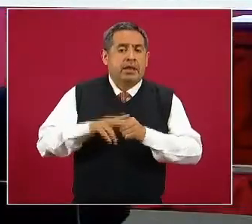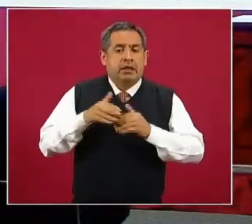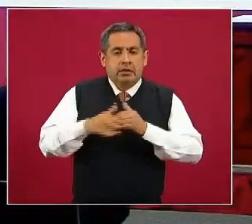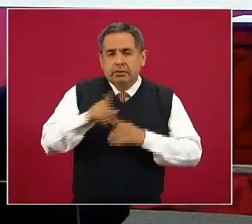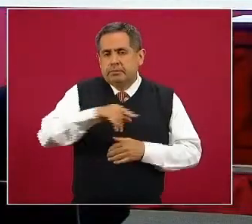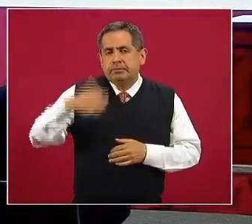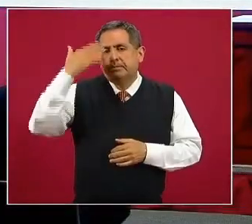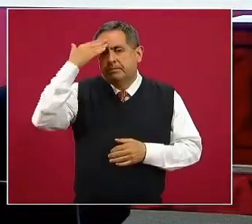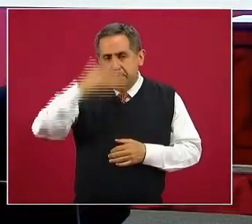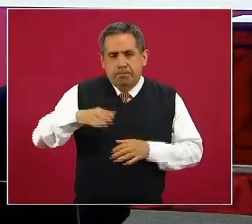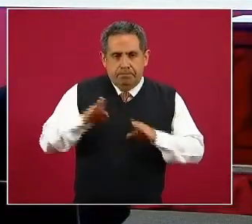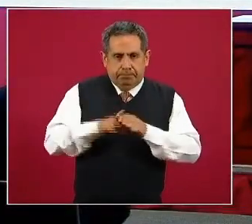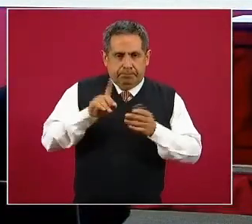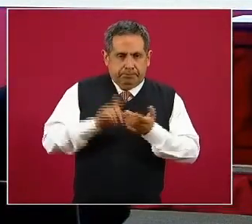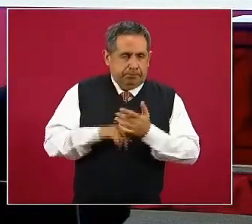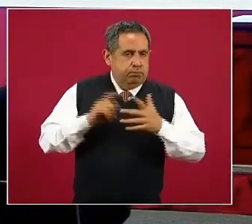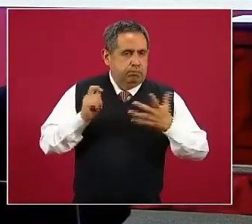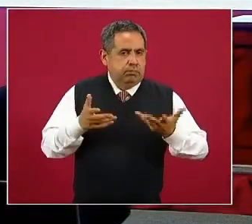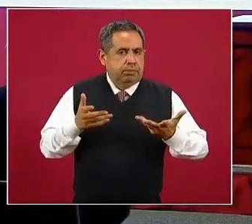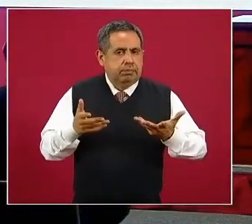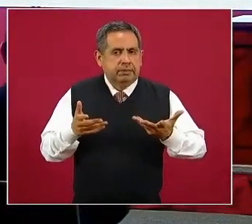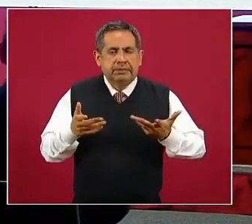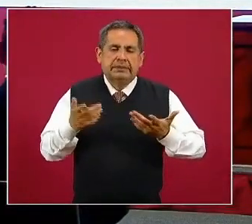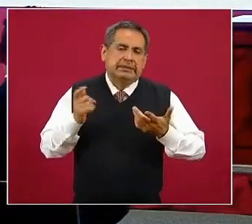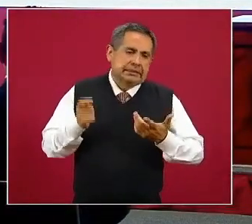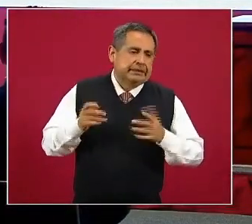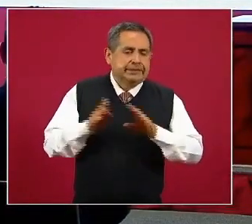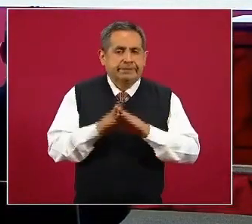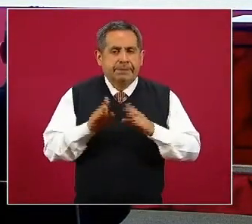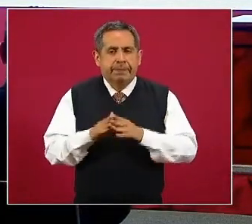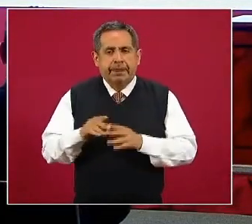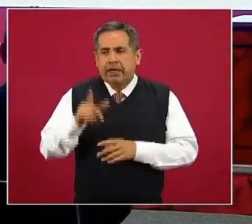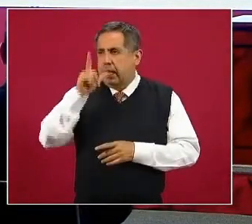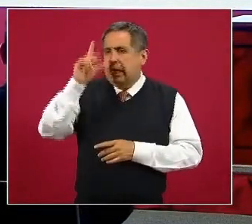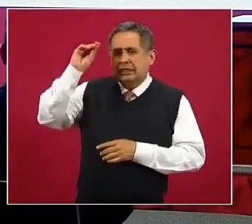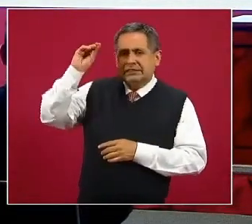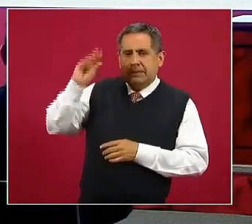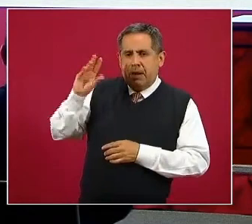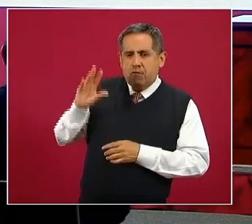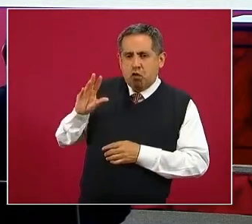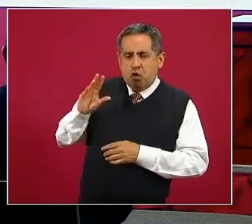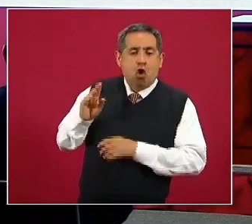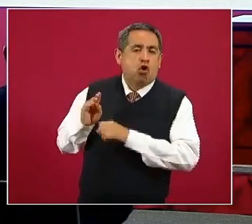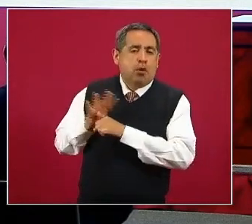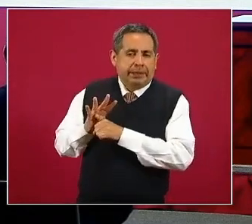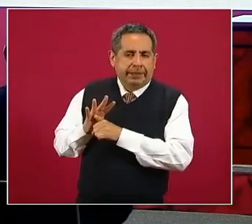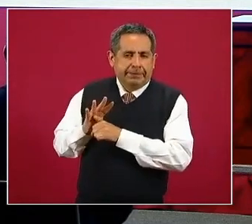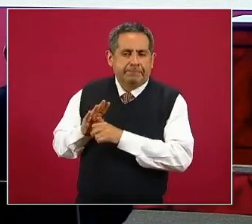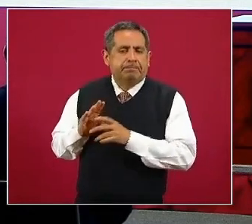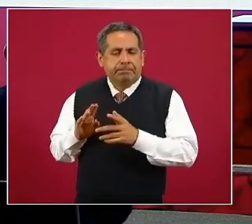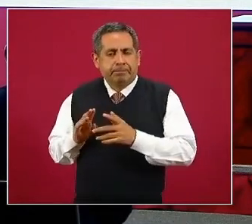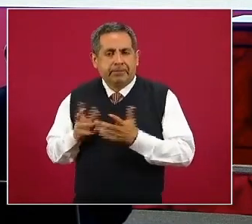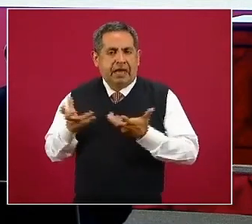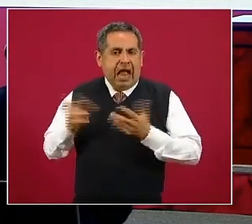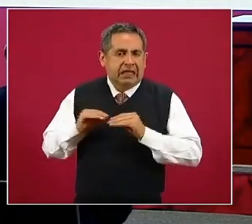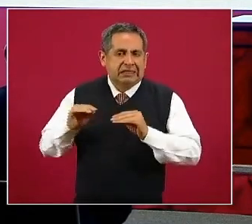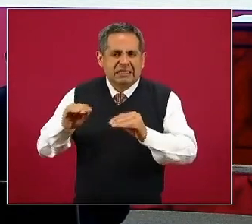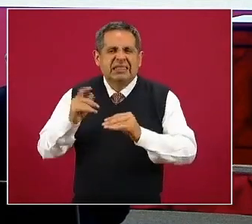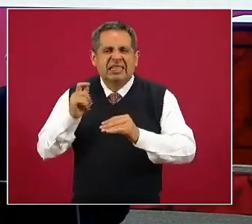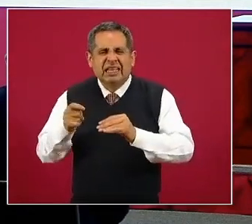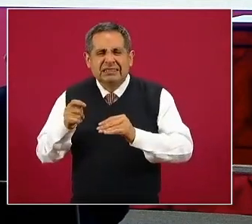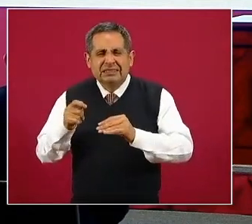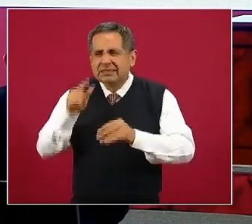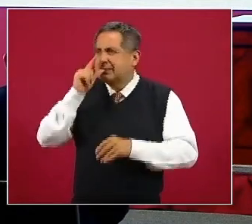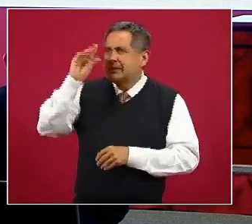ya saben, caracterizado por las acciones del semáforo de riesgo COVID. Y decimos acciones del semáforo de